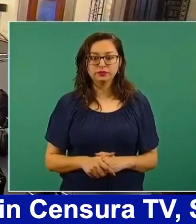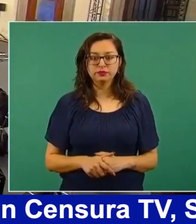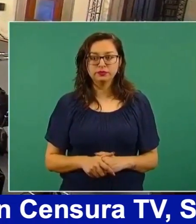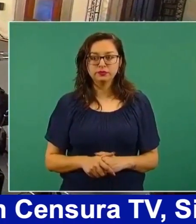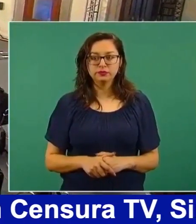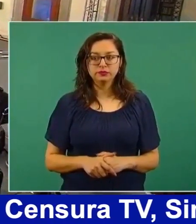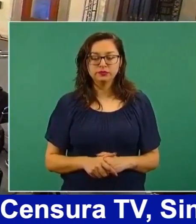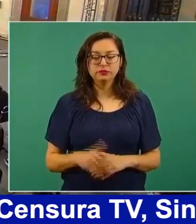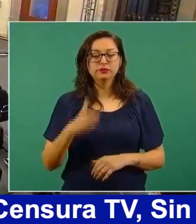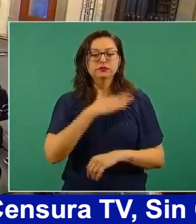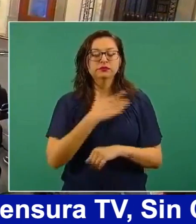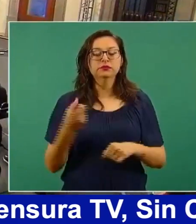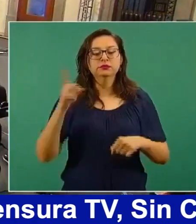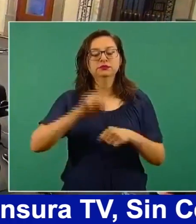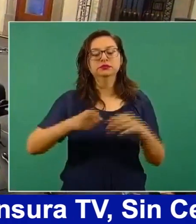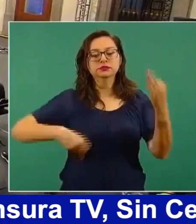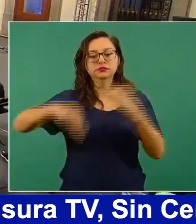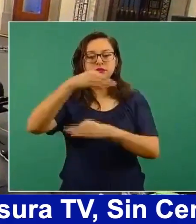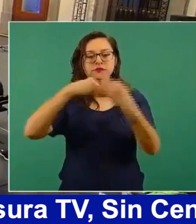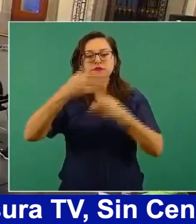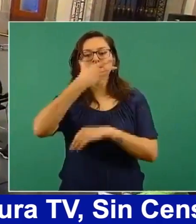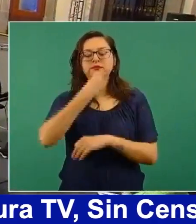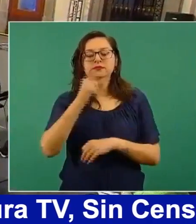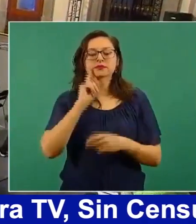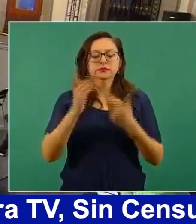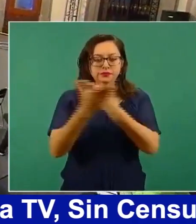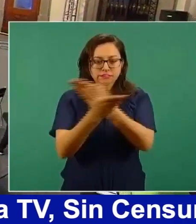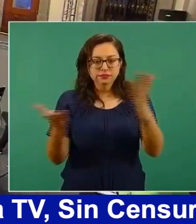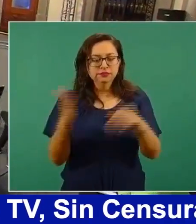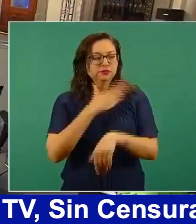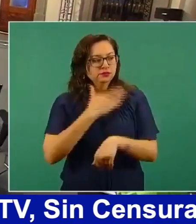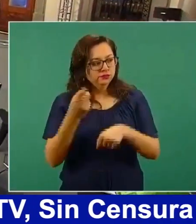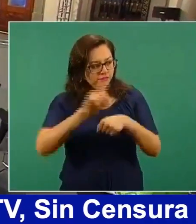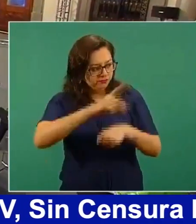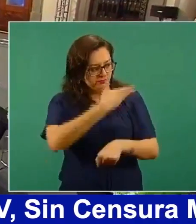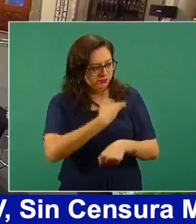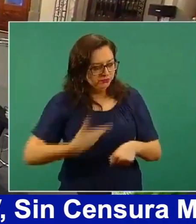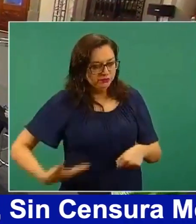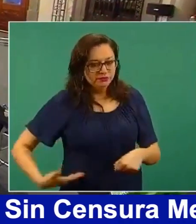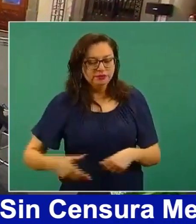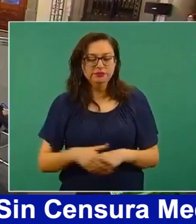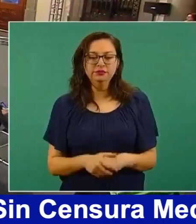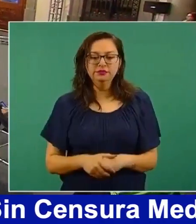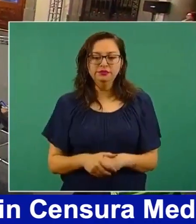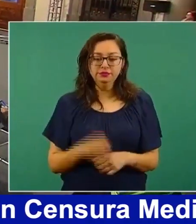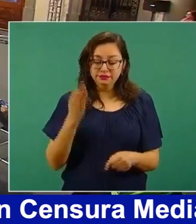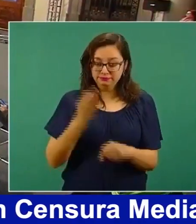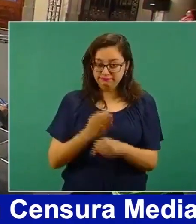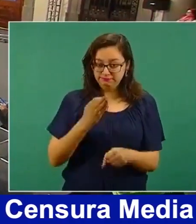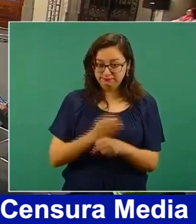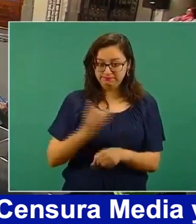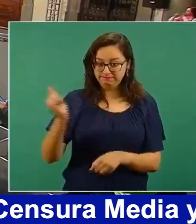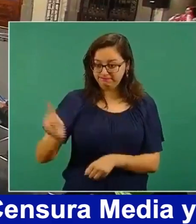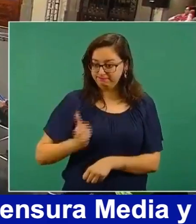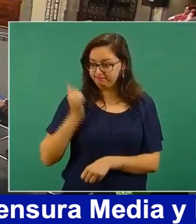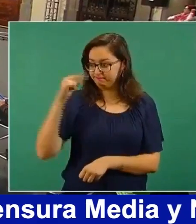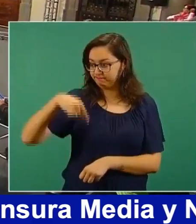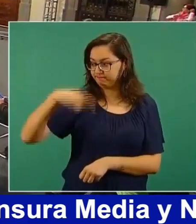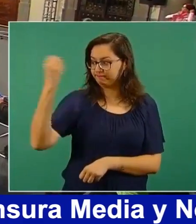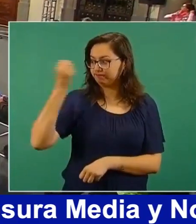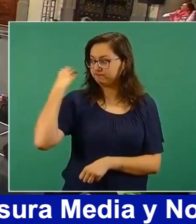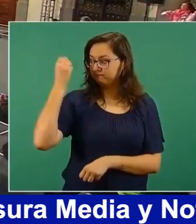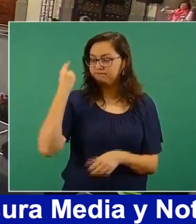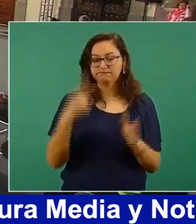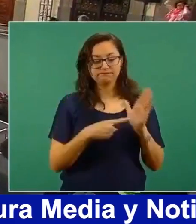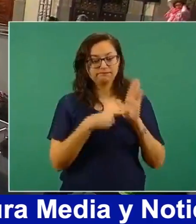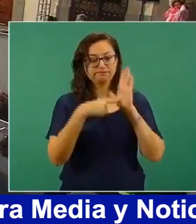Buenos días a todas y todos. Buenos días, señor presidente. Vamos a aprovechar este espacio para informar que estamos